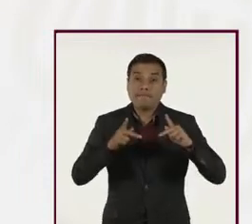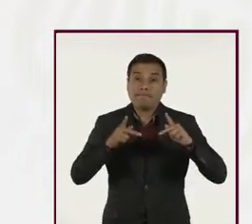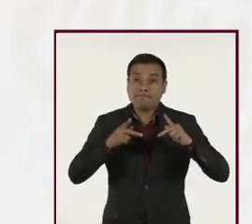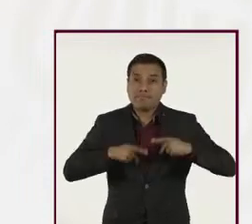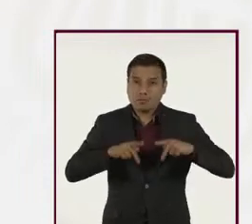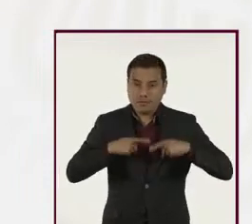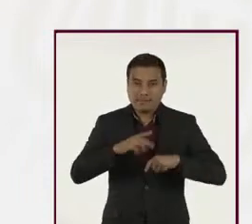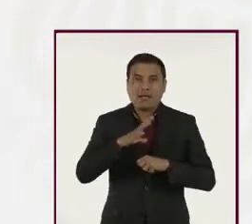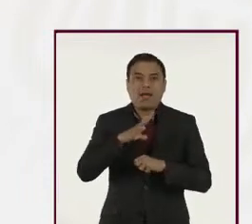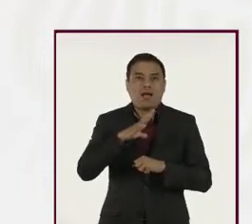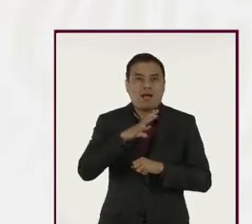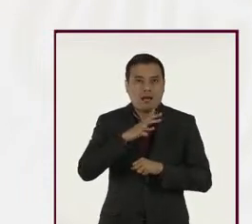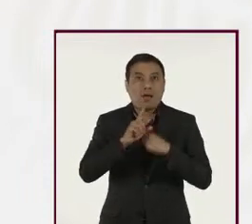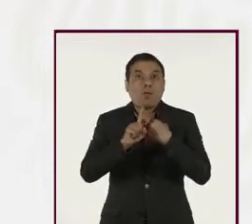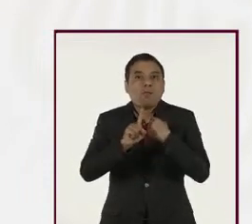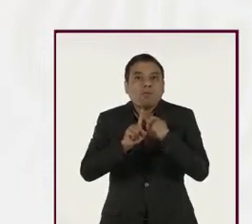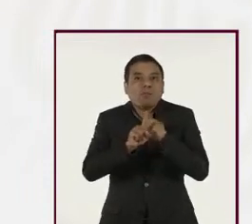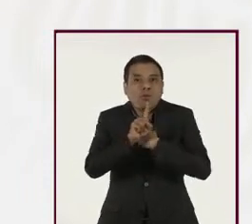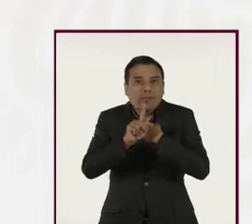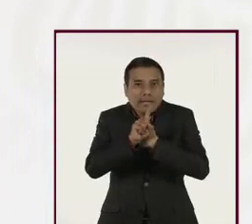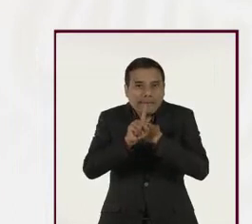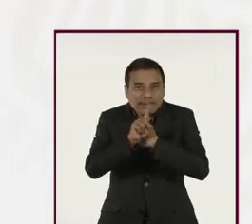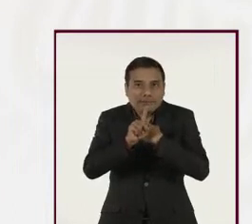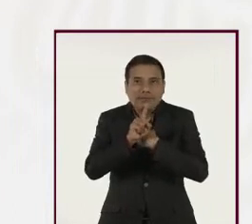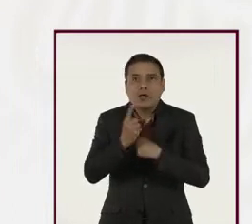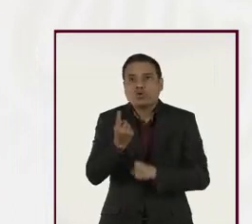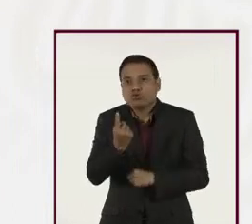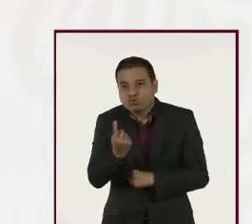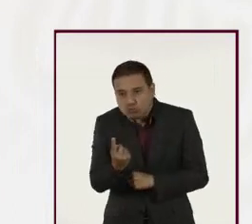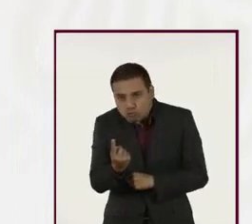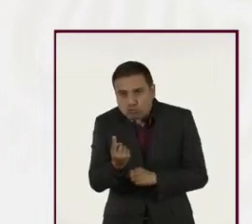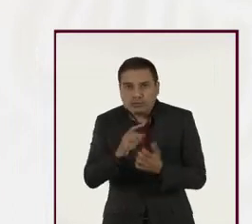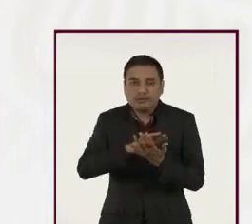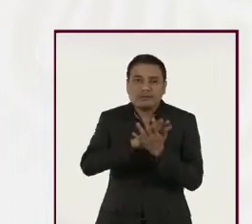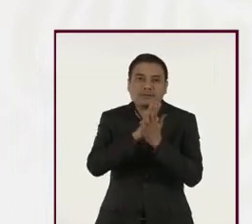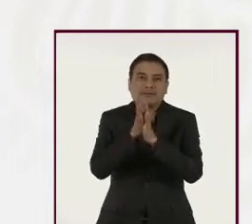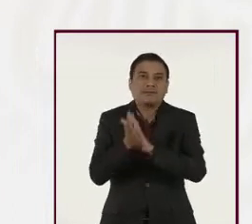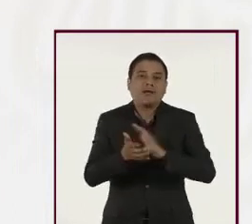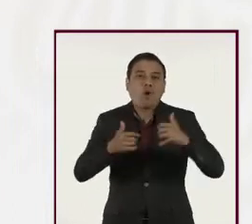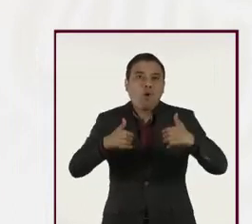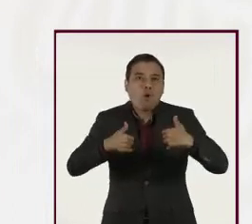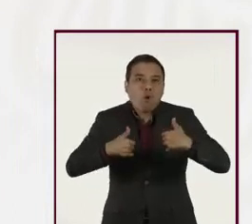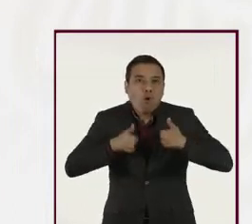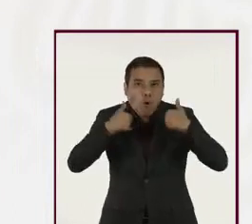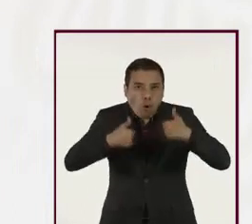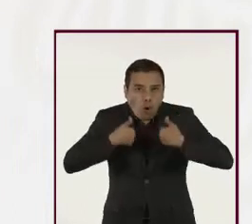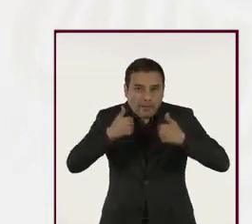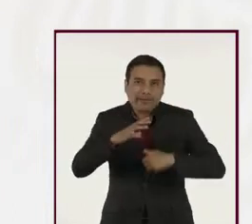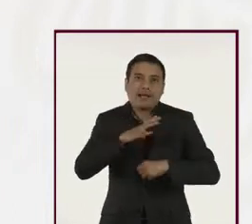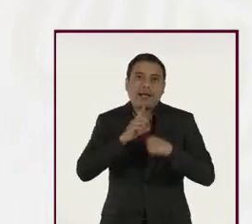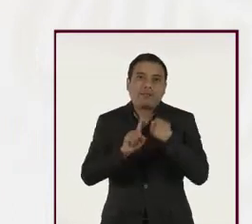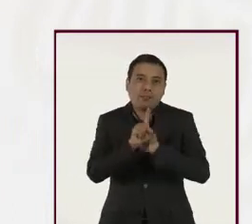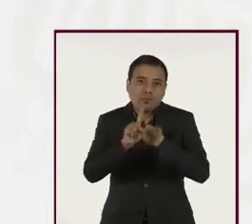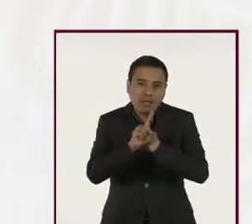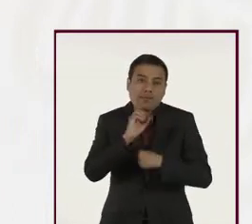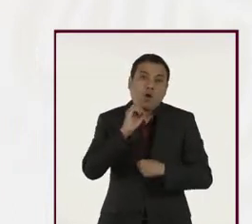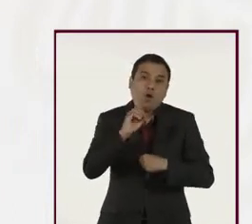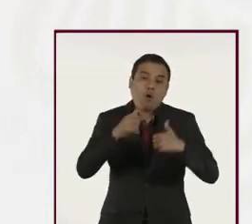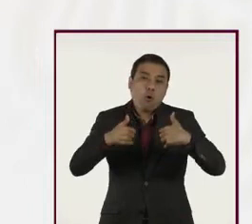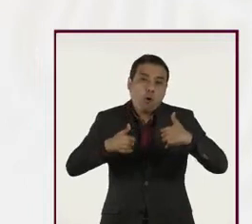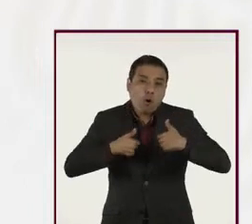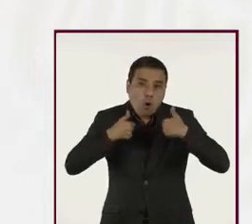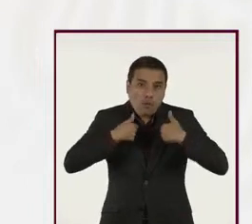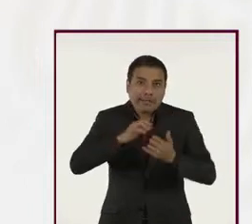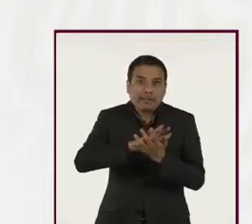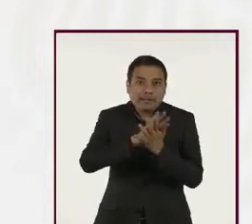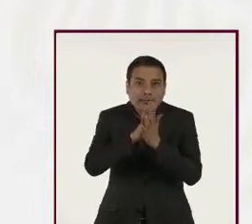la transición en las diferentes etapas de la vida, por ejemplo, entre la transición de la infancia a la adolescencia o de la adolescencia a la vida